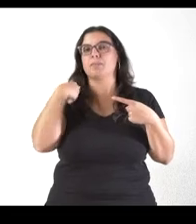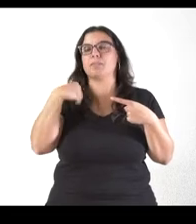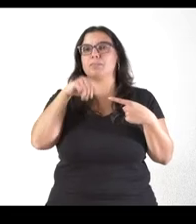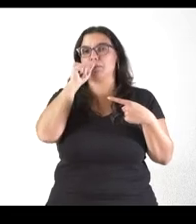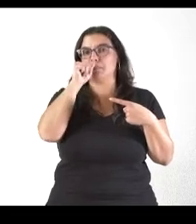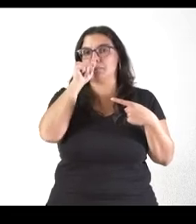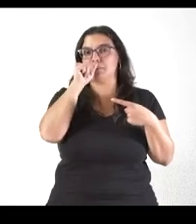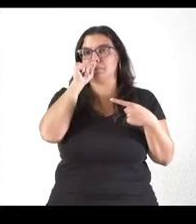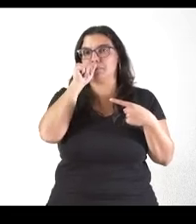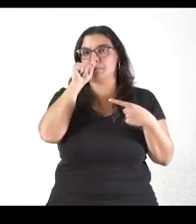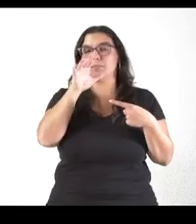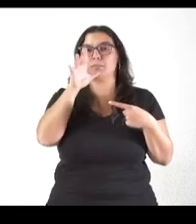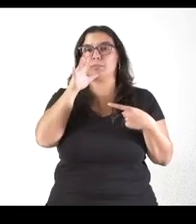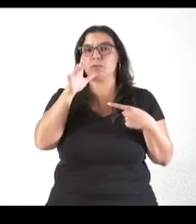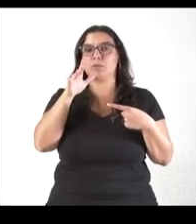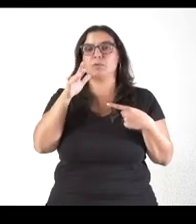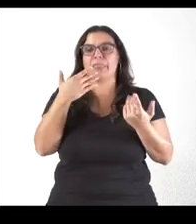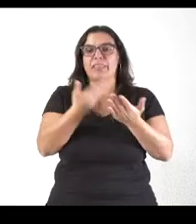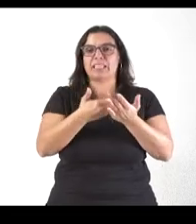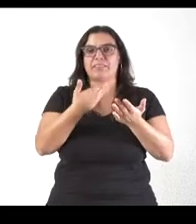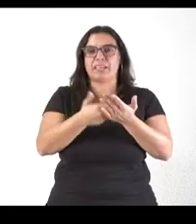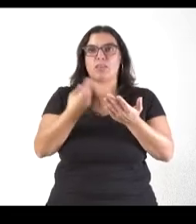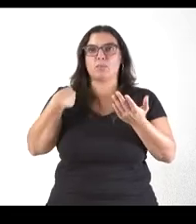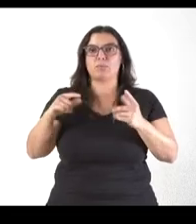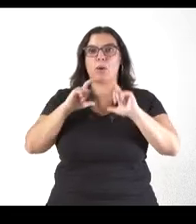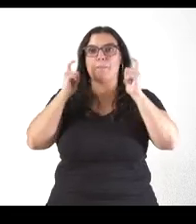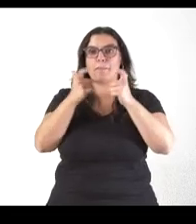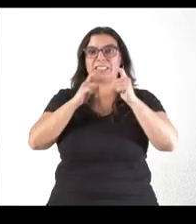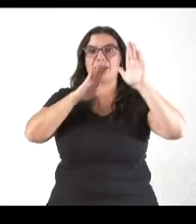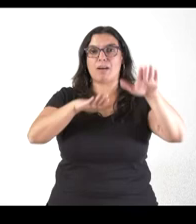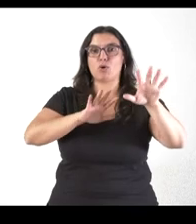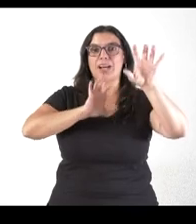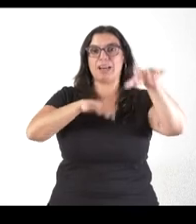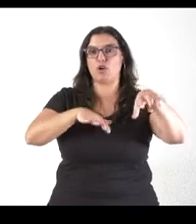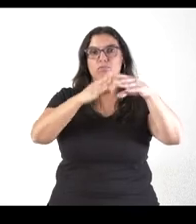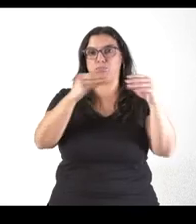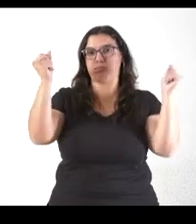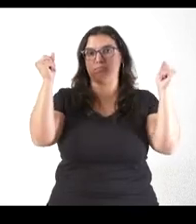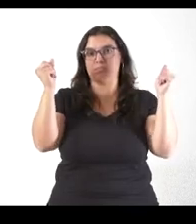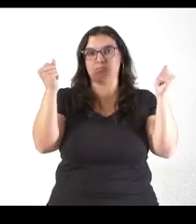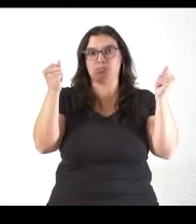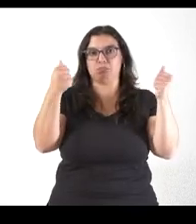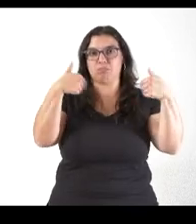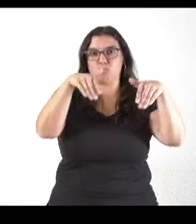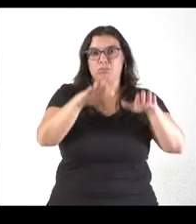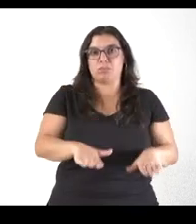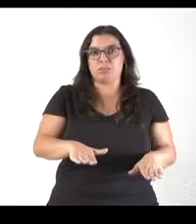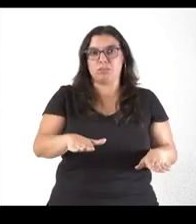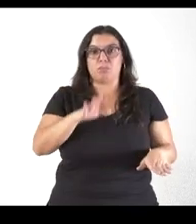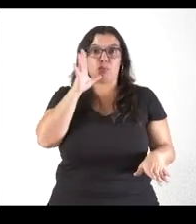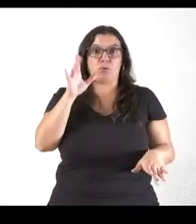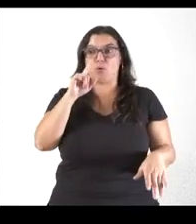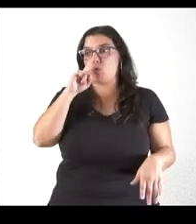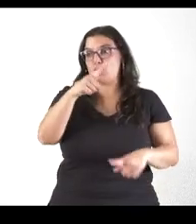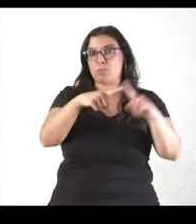Total que se ha venido a certificar de la mesa por León de la mesa por el futuro de León aparte de no haberse reunido en el